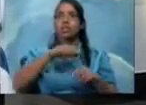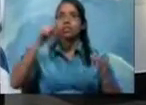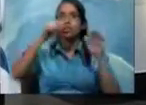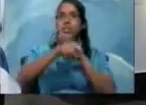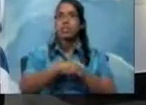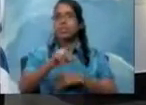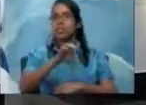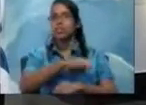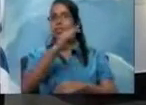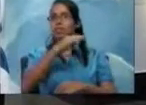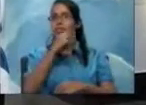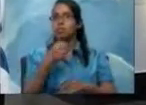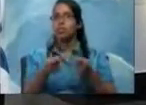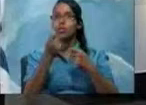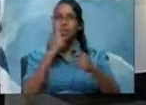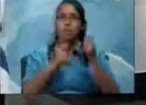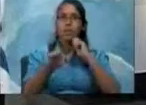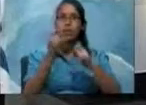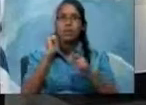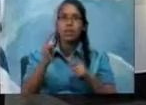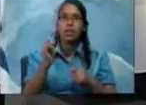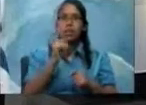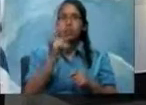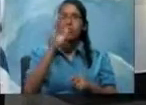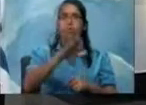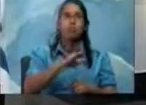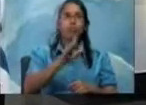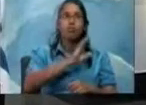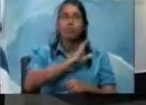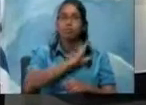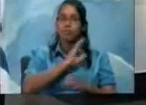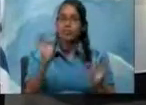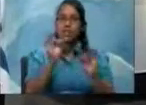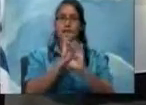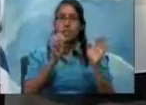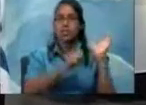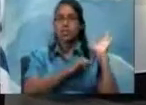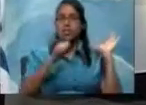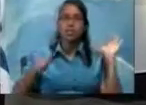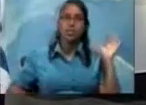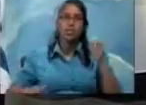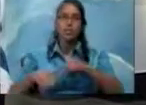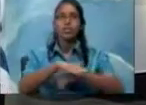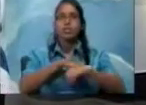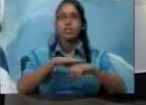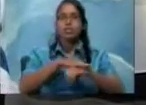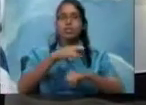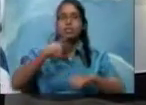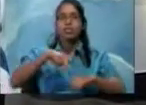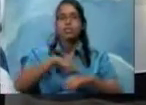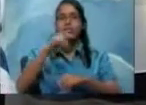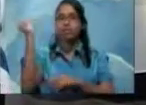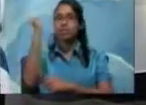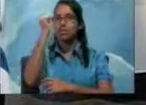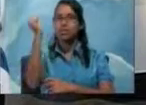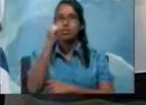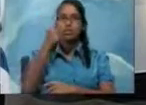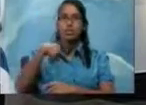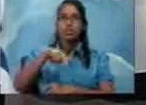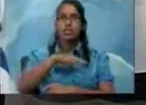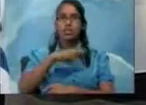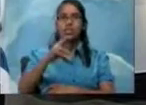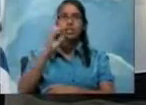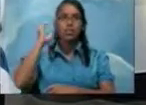el espíritu de pescadores y no hemos cogido nada señor Perdona nuestra desobediencia Perdona nuestra